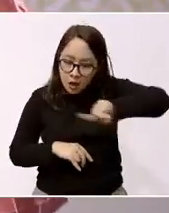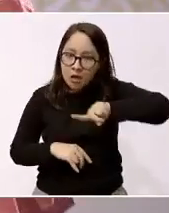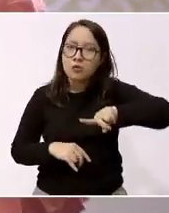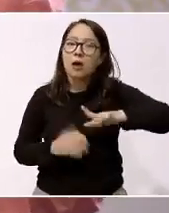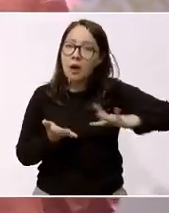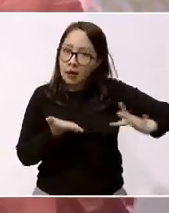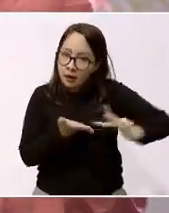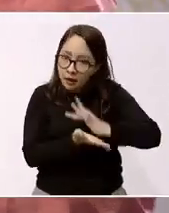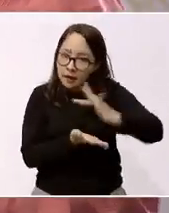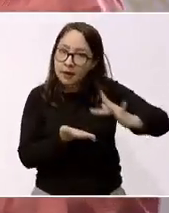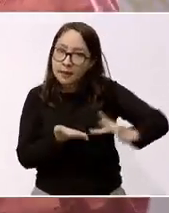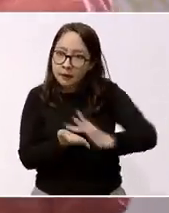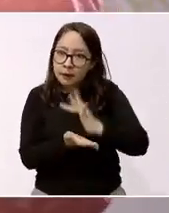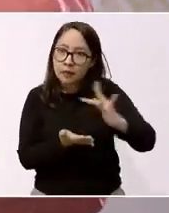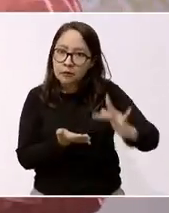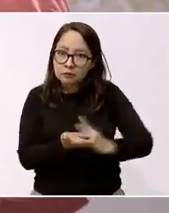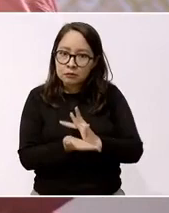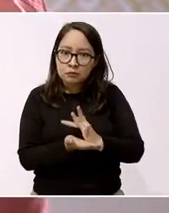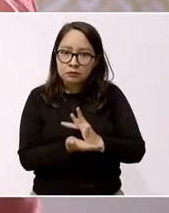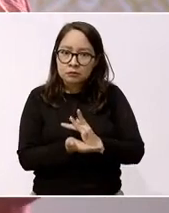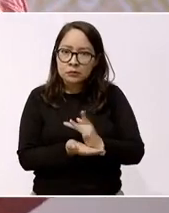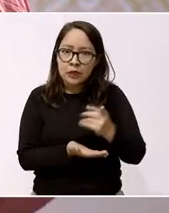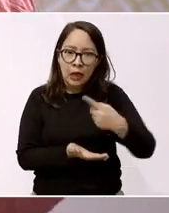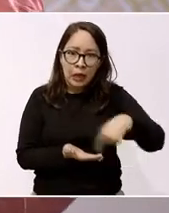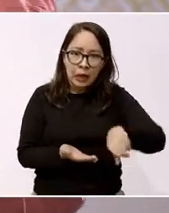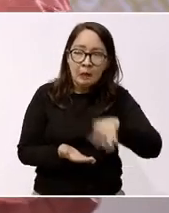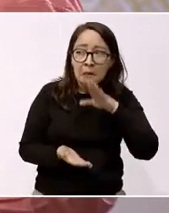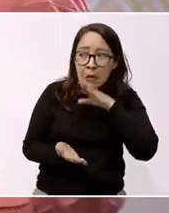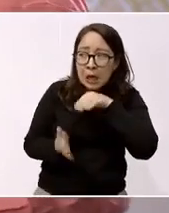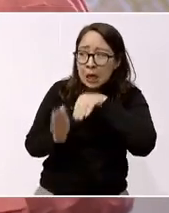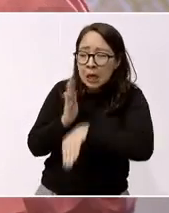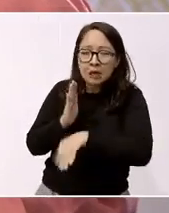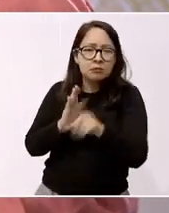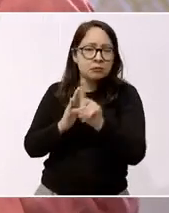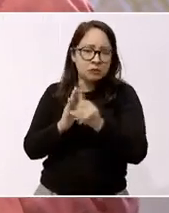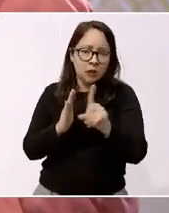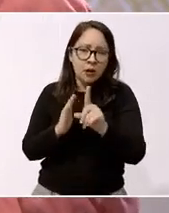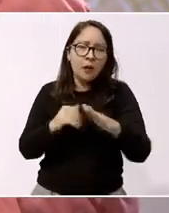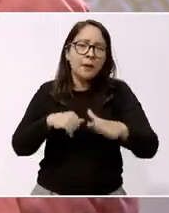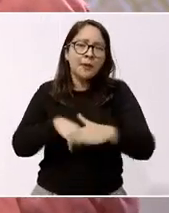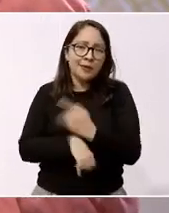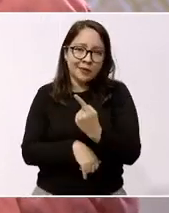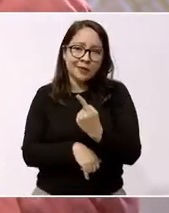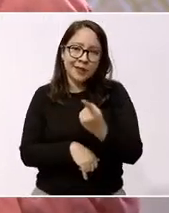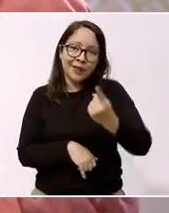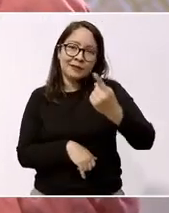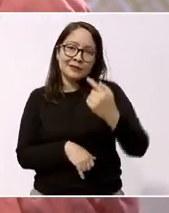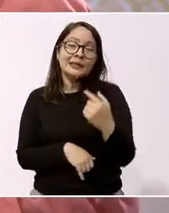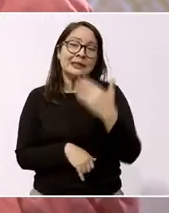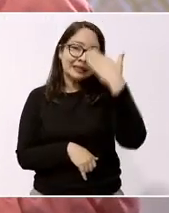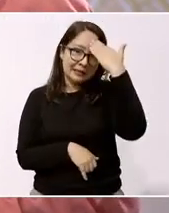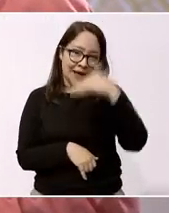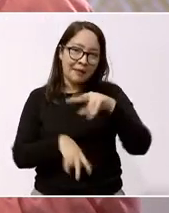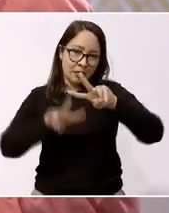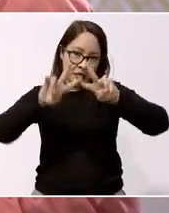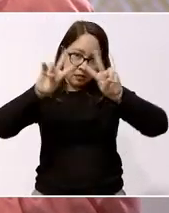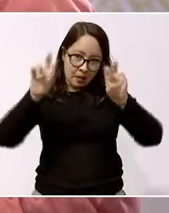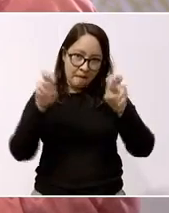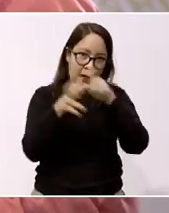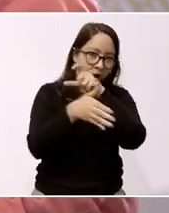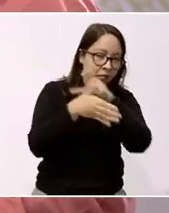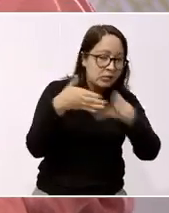contribuyen, no les afecta mucho porque el que sabe de comercio